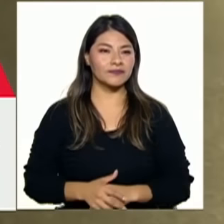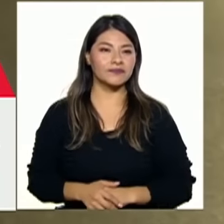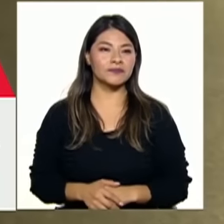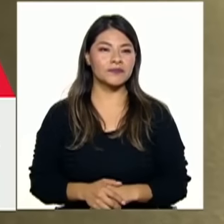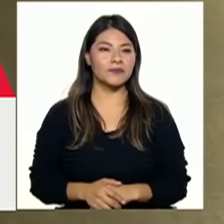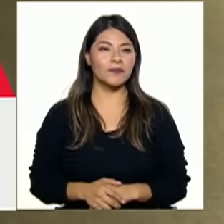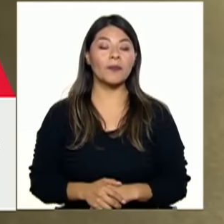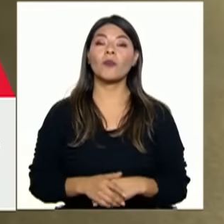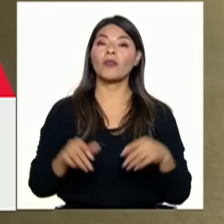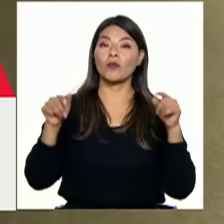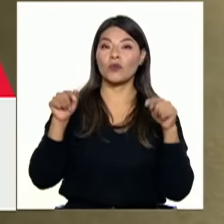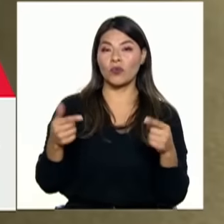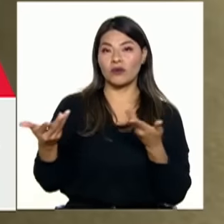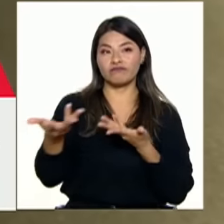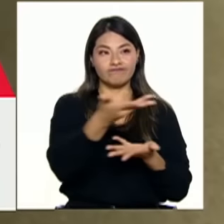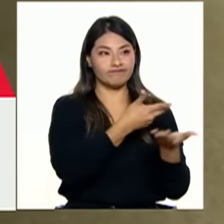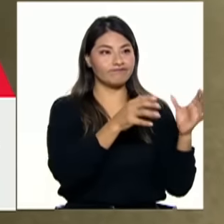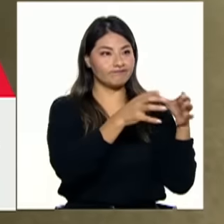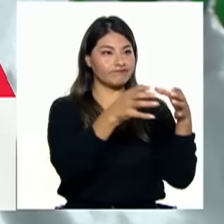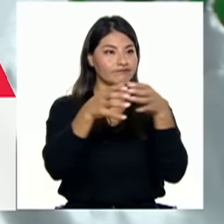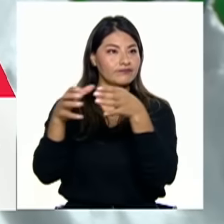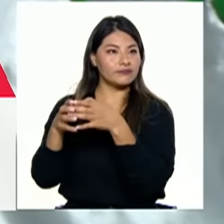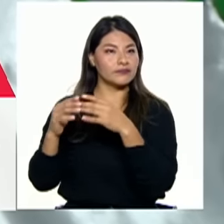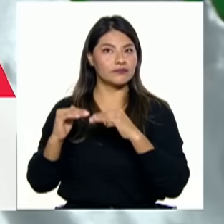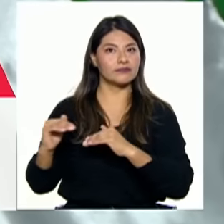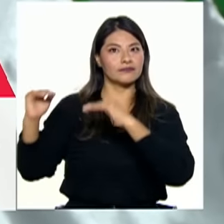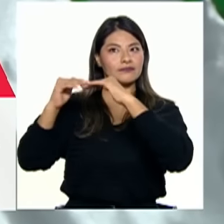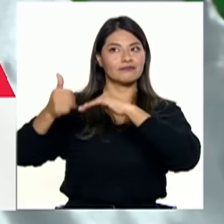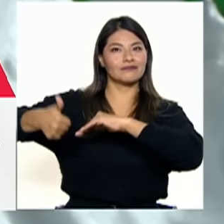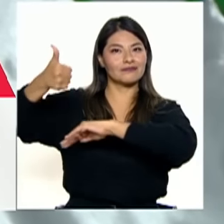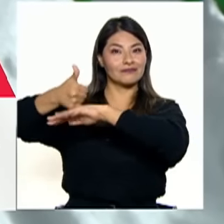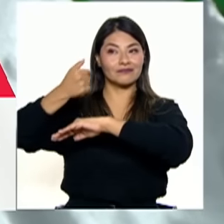Hoy estamos reunidos aquí las más altas autoridades de gobierno,